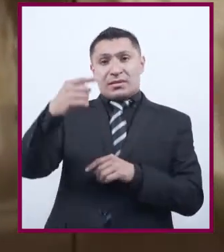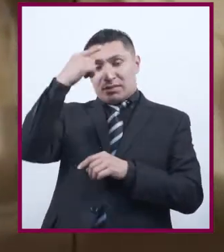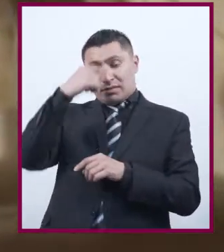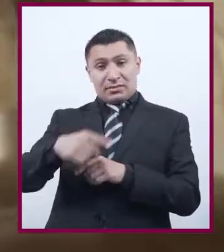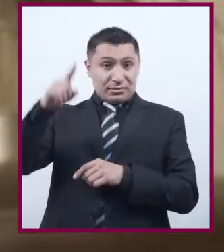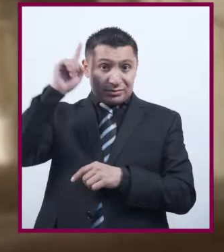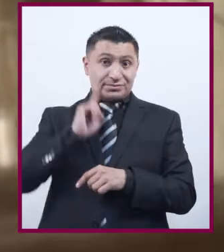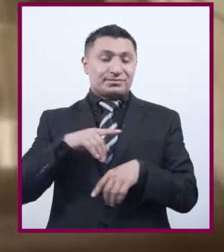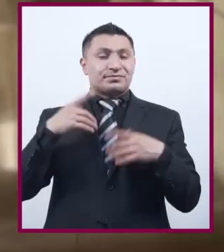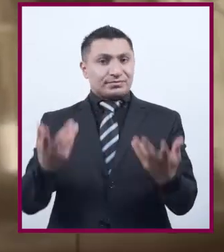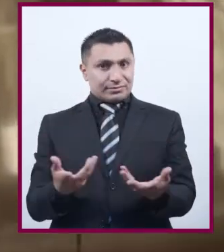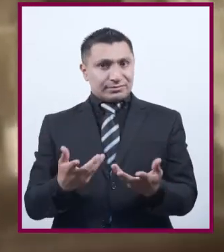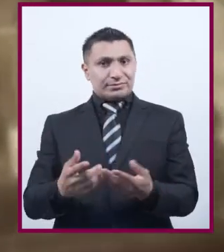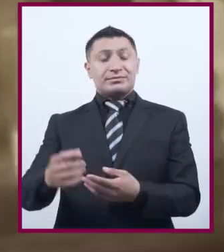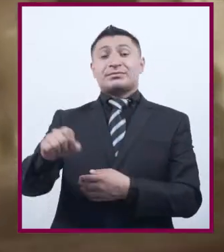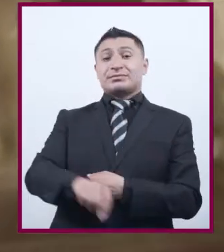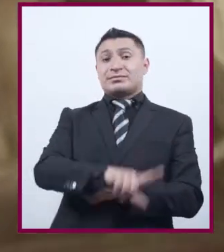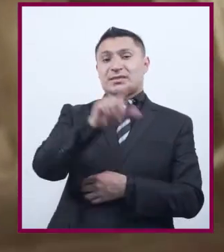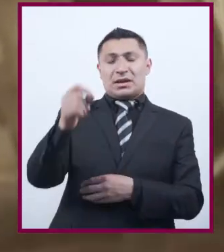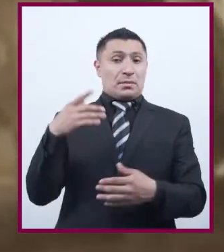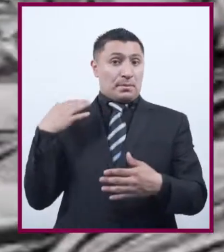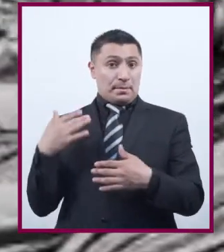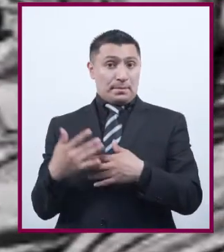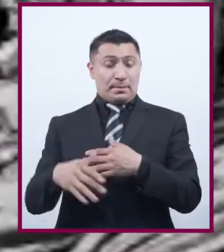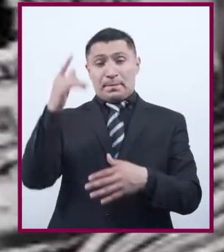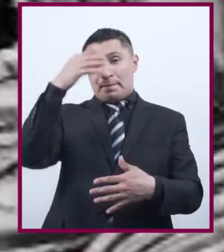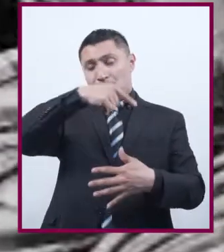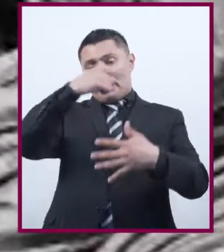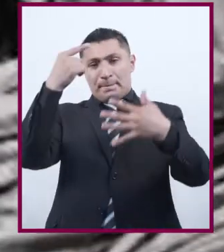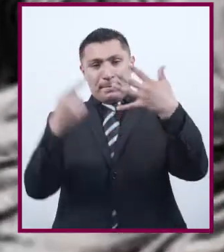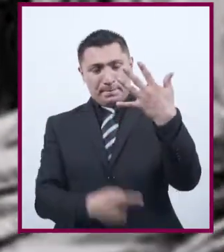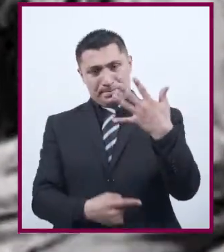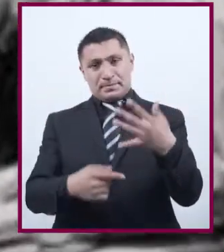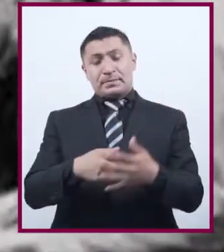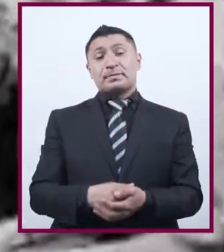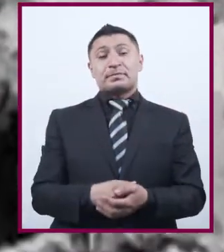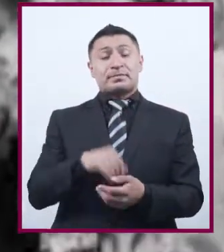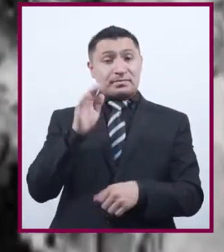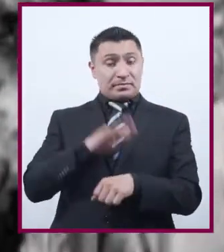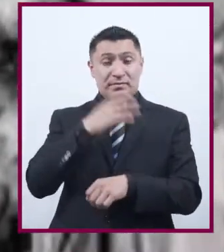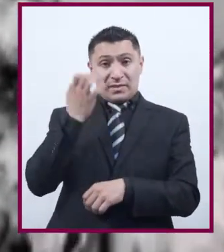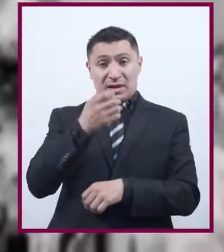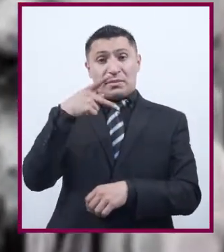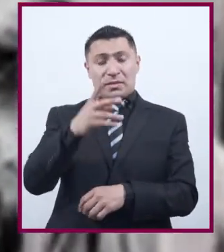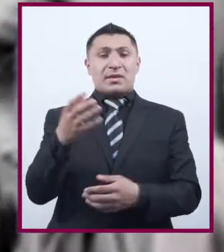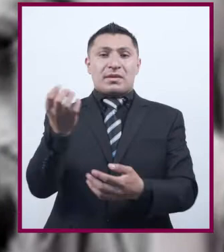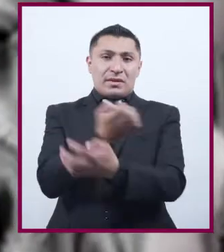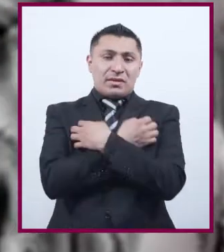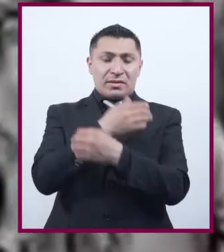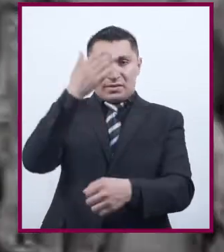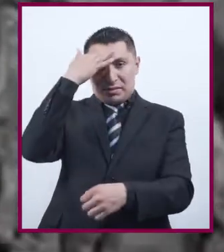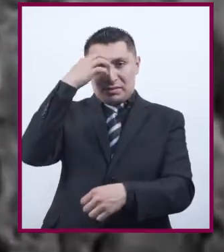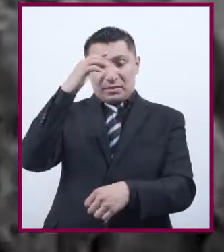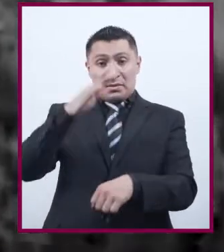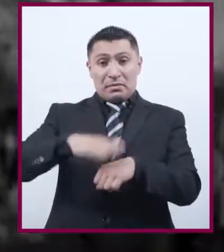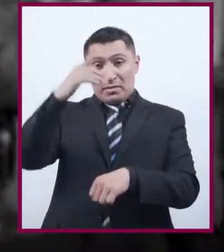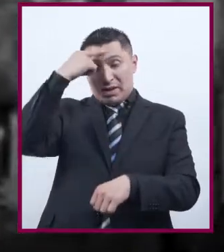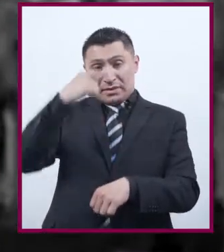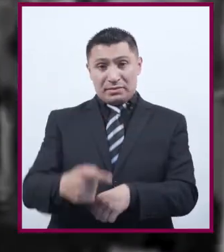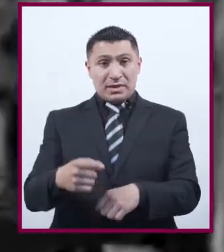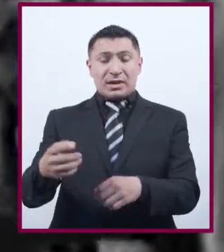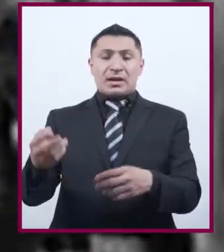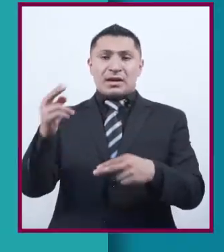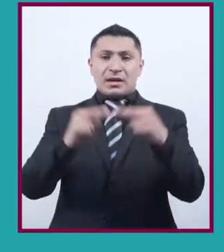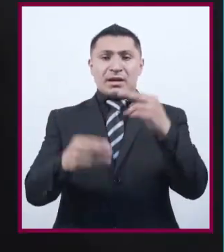Lerdo de Tejada de señoritas, a las que siguieron muchas más. Claro que esta educación estaba más al alcance de la clase media